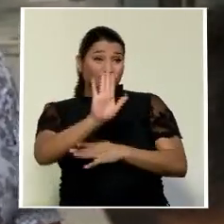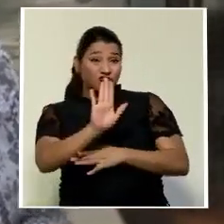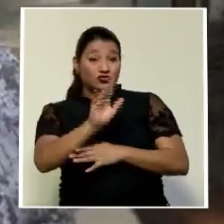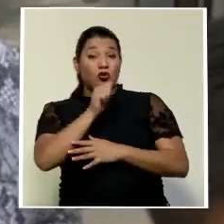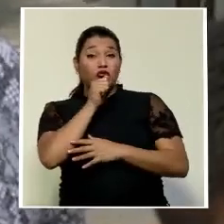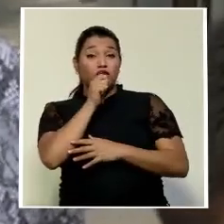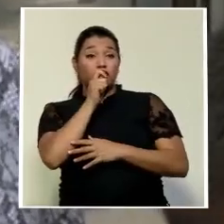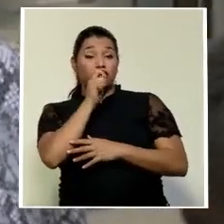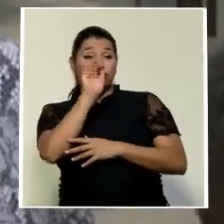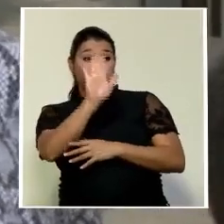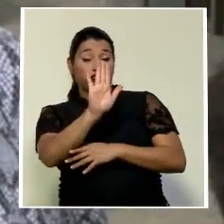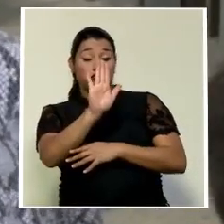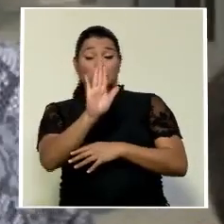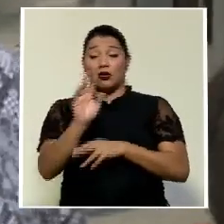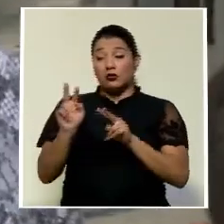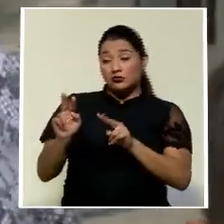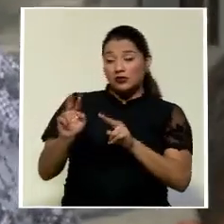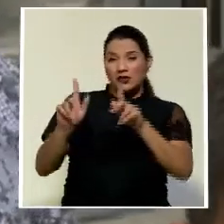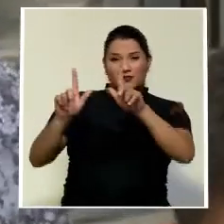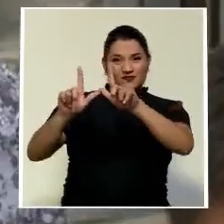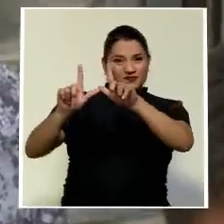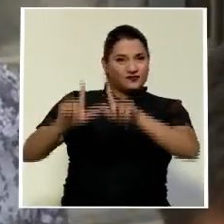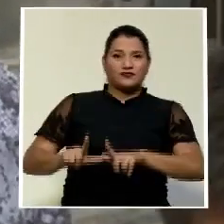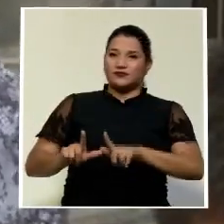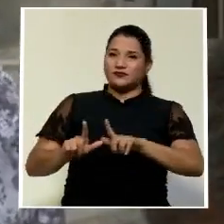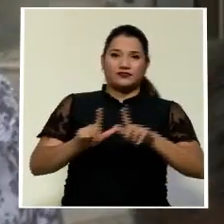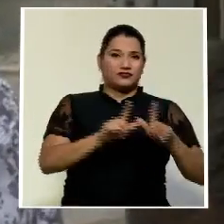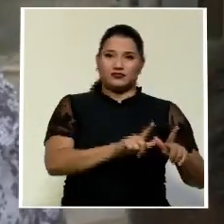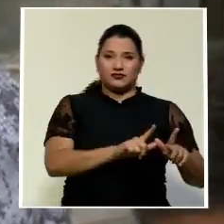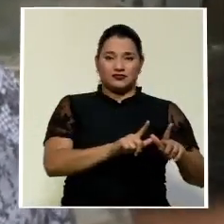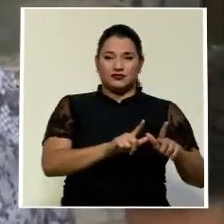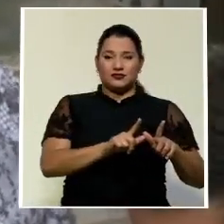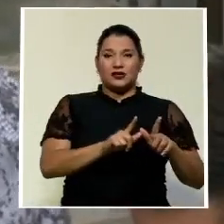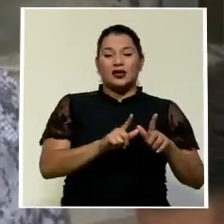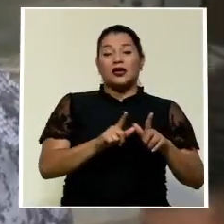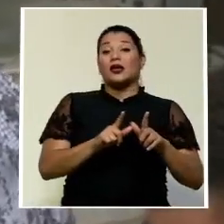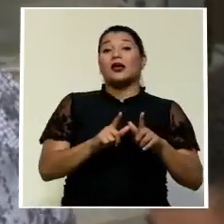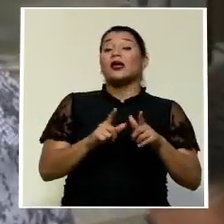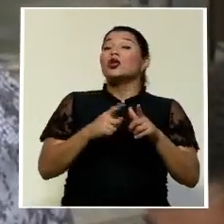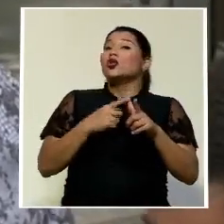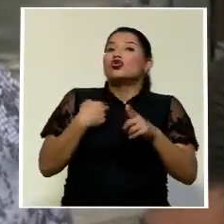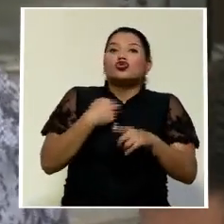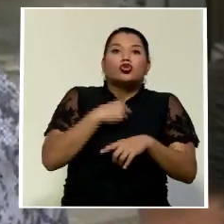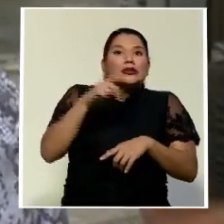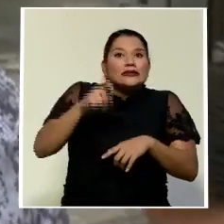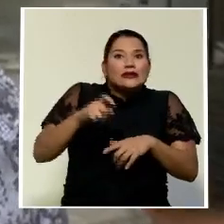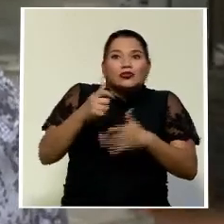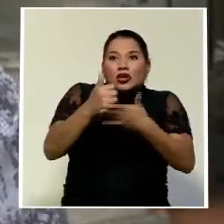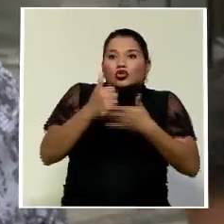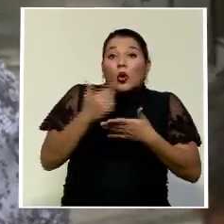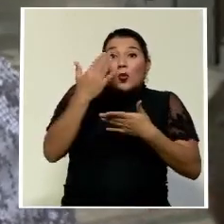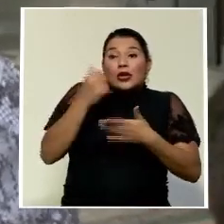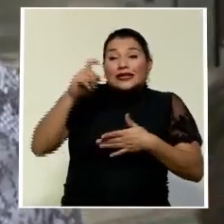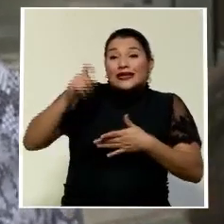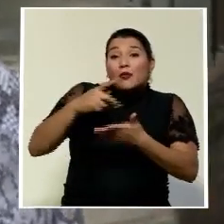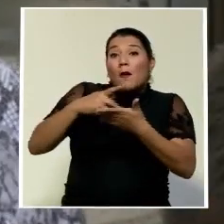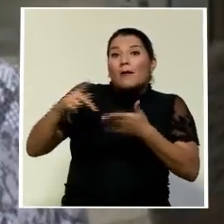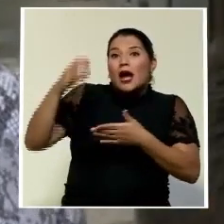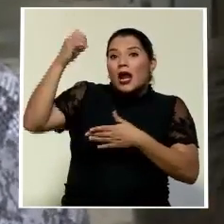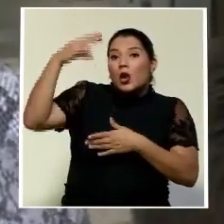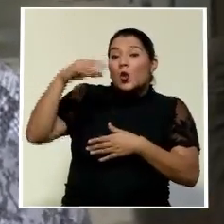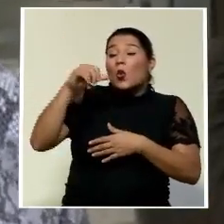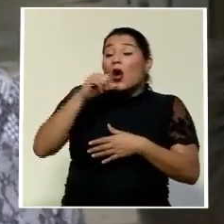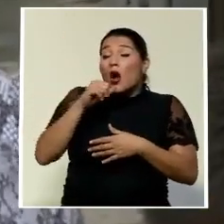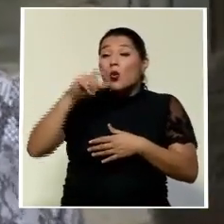Necesitamos que ellos nos ayuden porque somos familias que vivimos de esto. Necesitamos pagar recibos, necesitamos pagar pólizas, necesitamos pagar